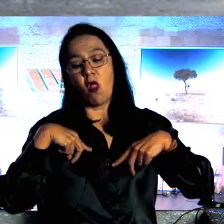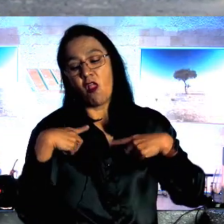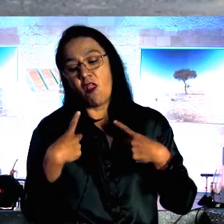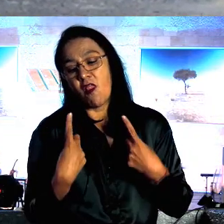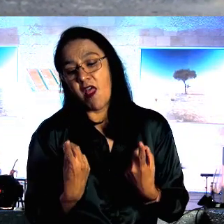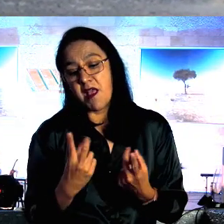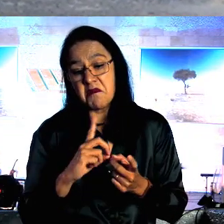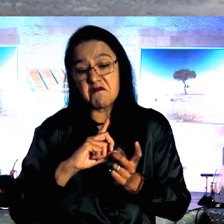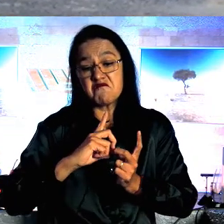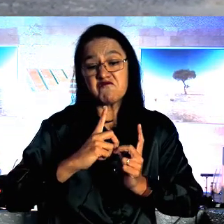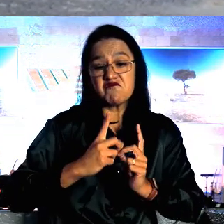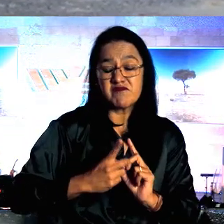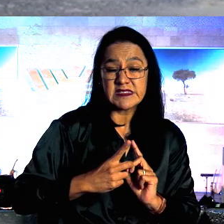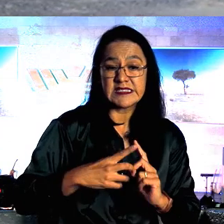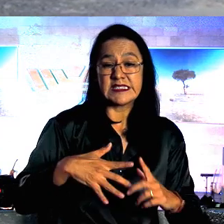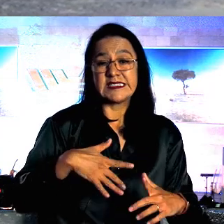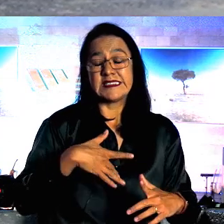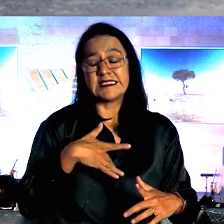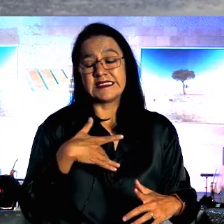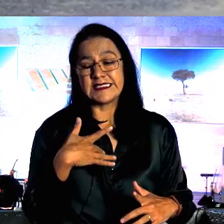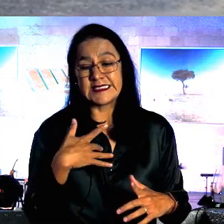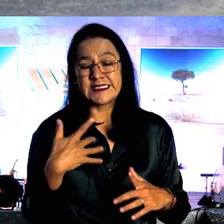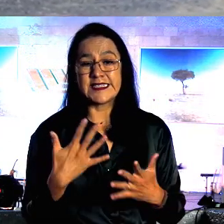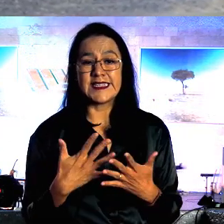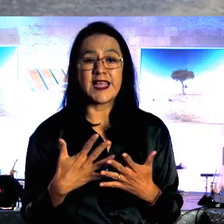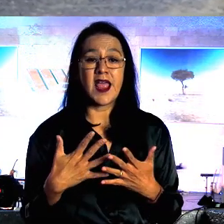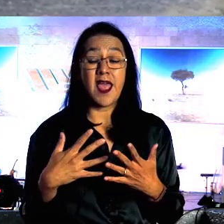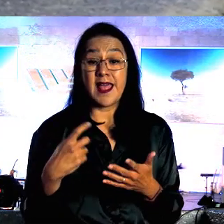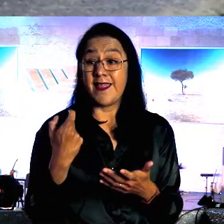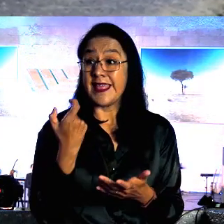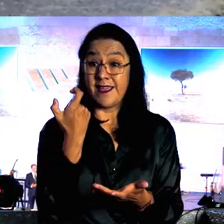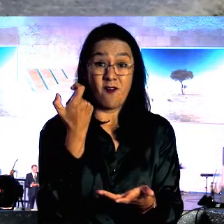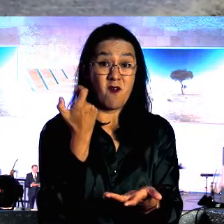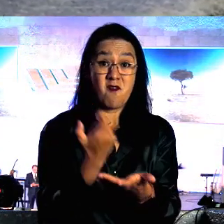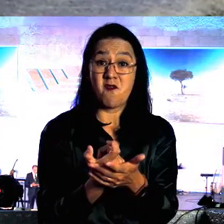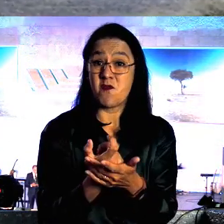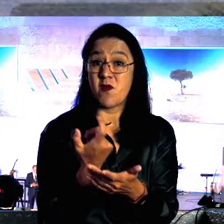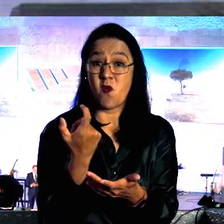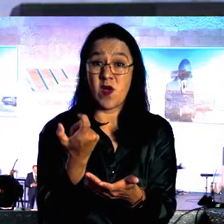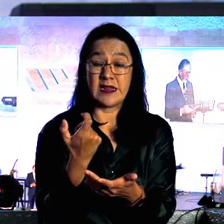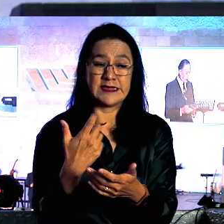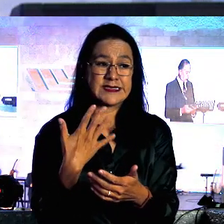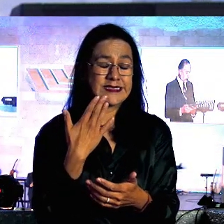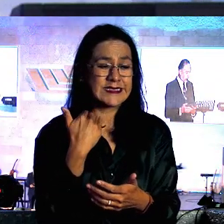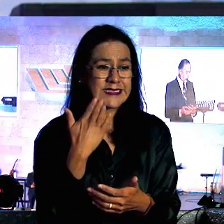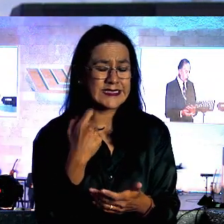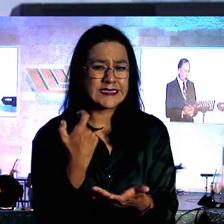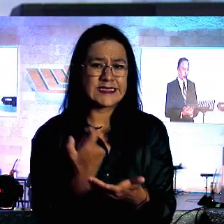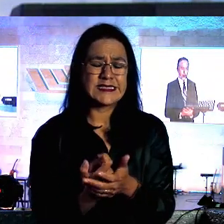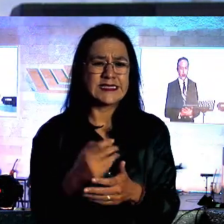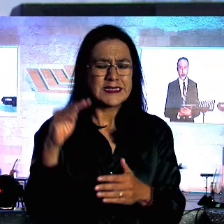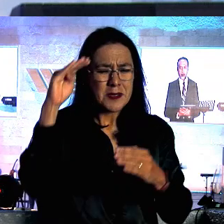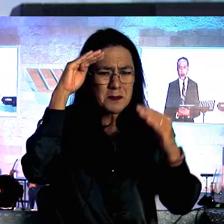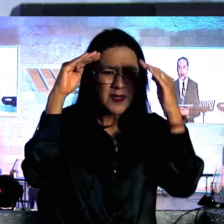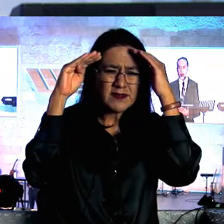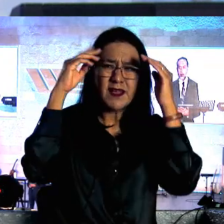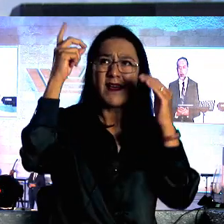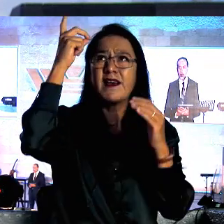Y a lo mejor también experimentas una sequía económica, y piensas que Dios te ha abandonado.